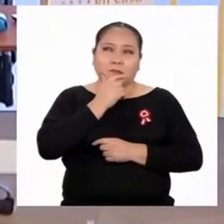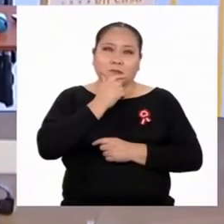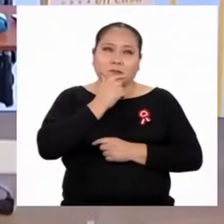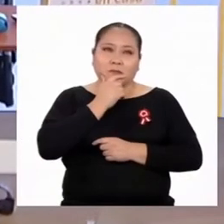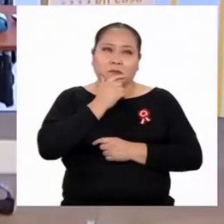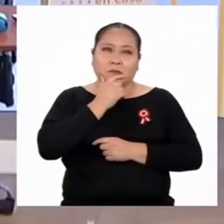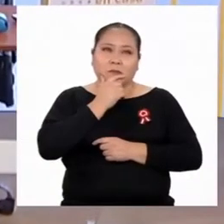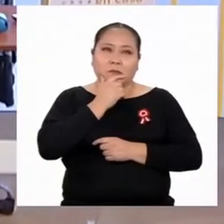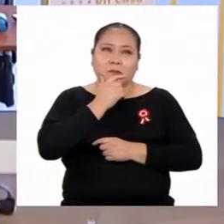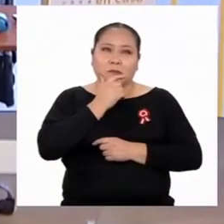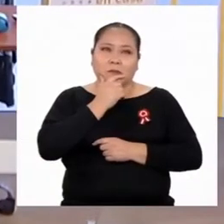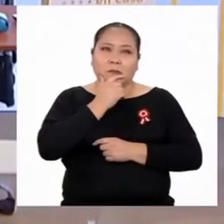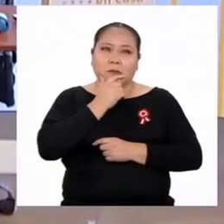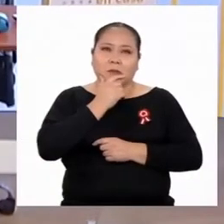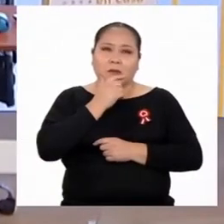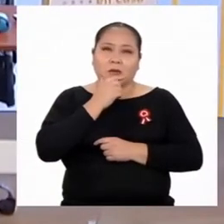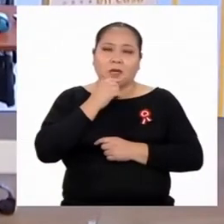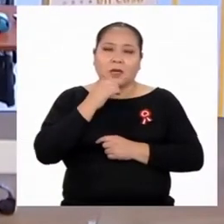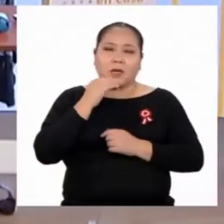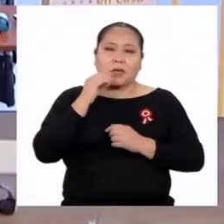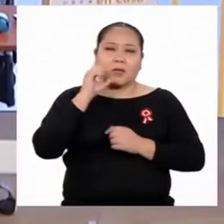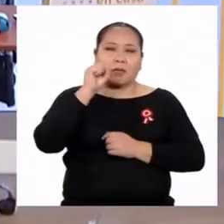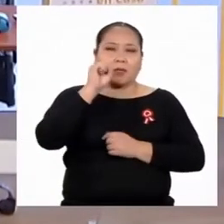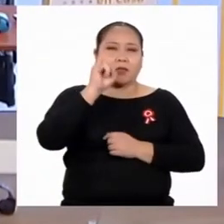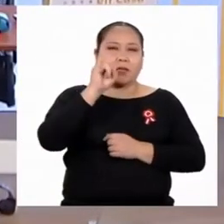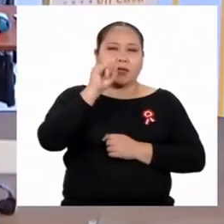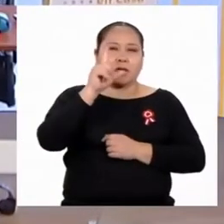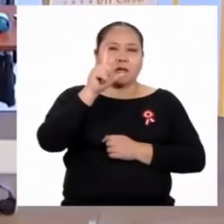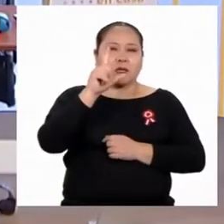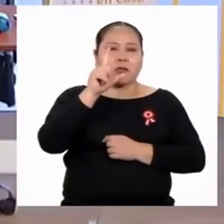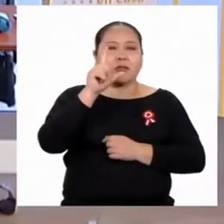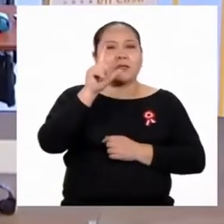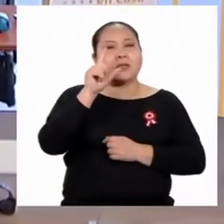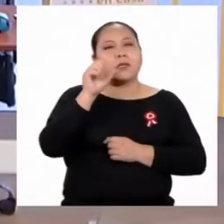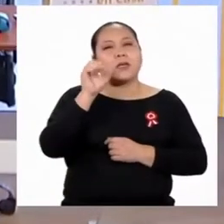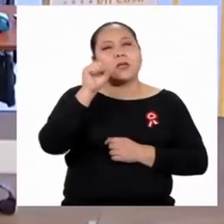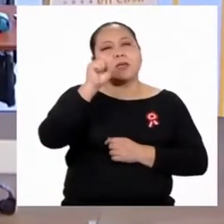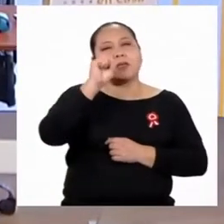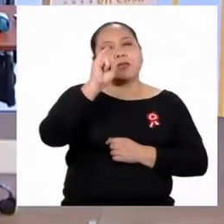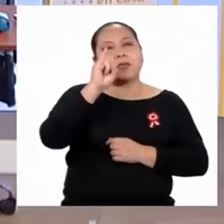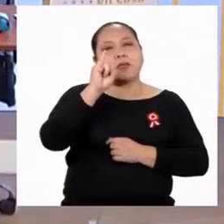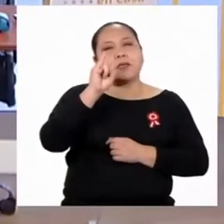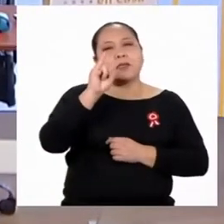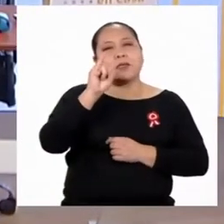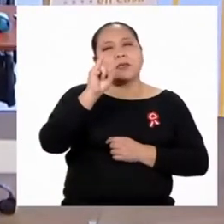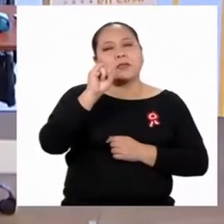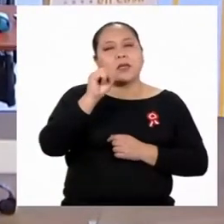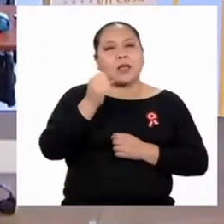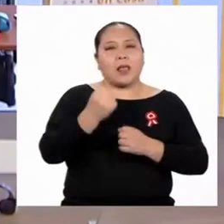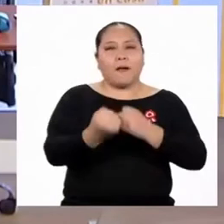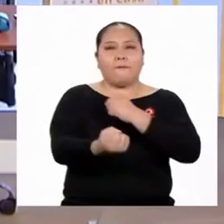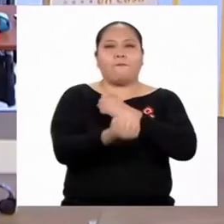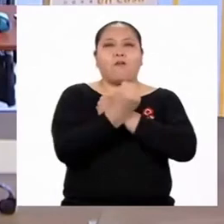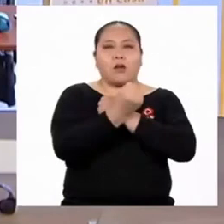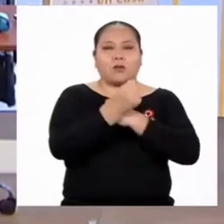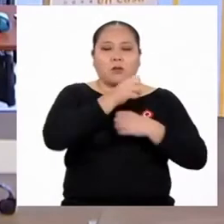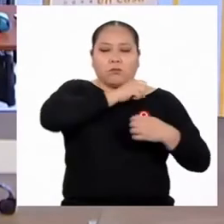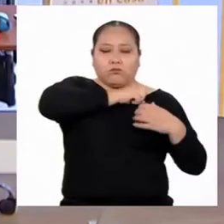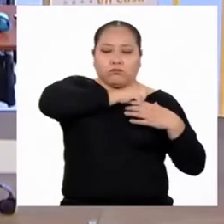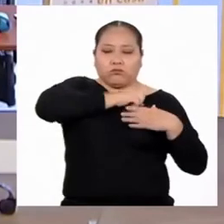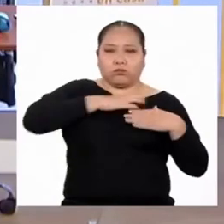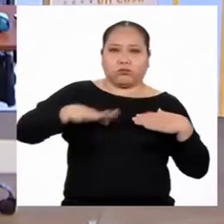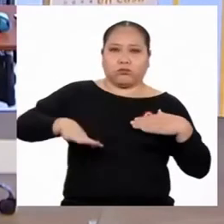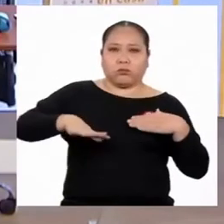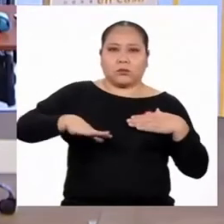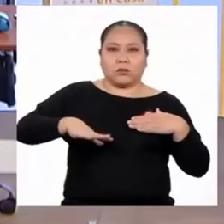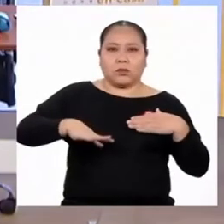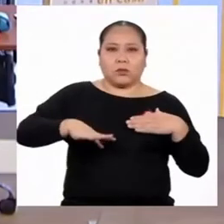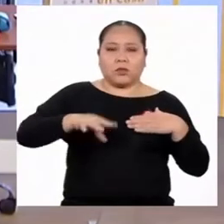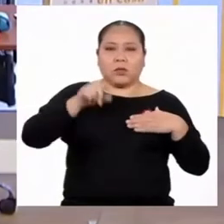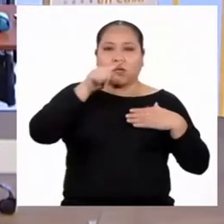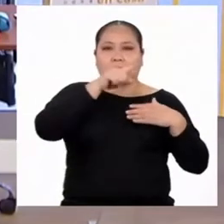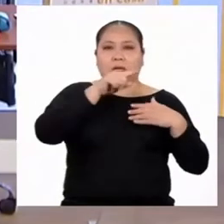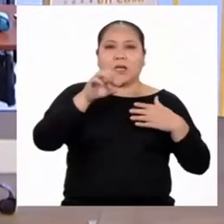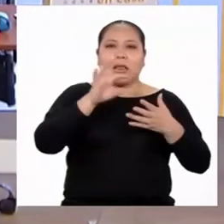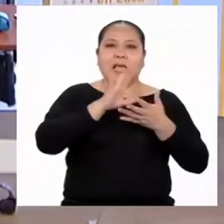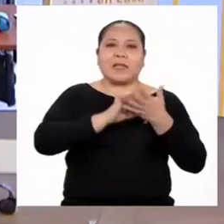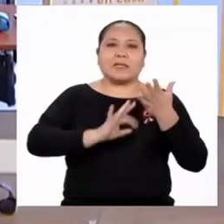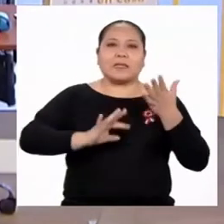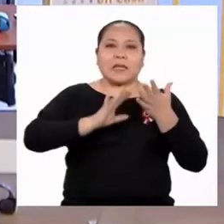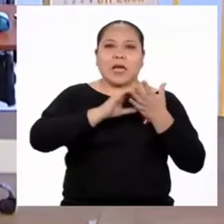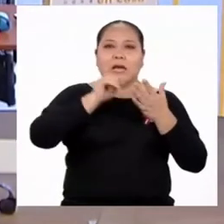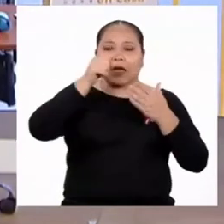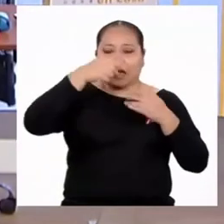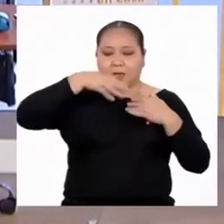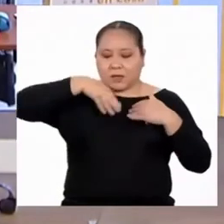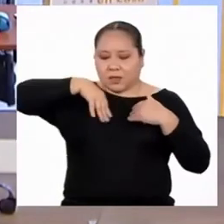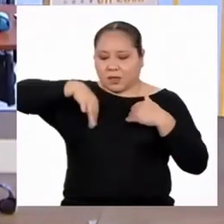A ver, sistólica es la fuerza del latido, diastólica es la fuerza de la sangre en las